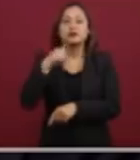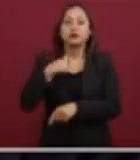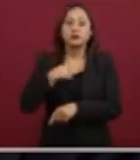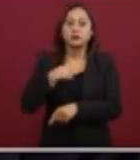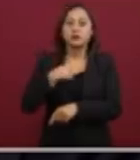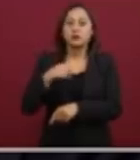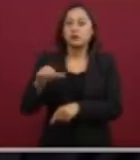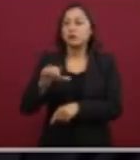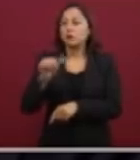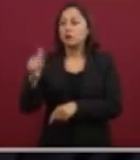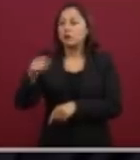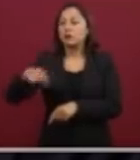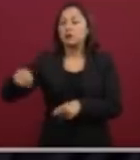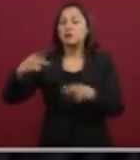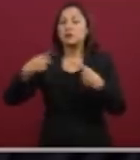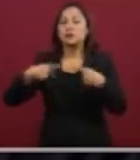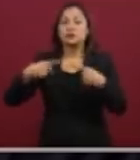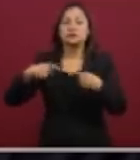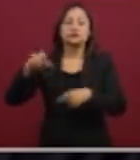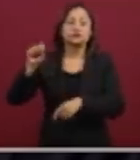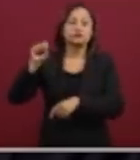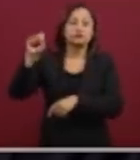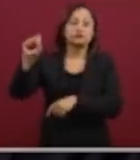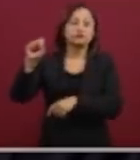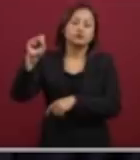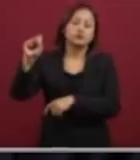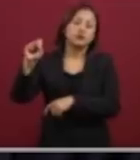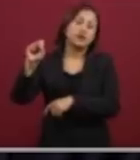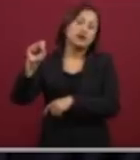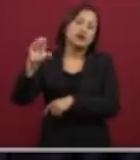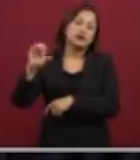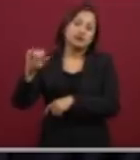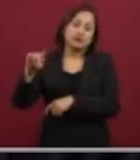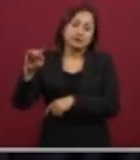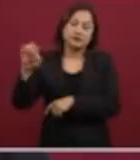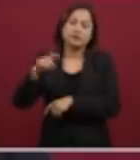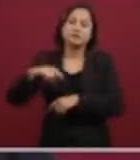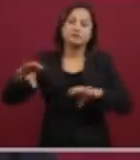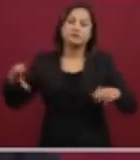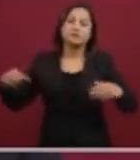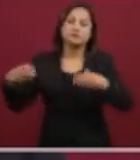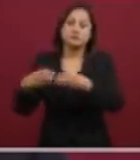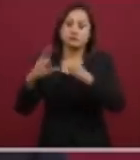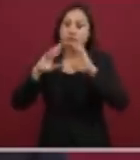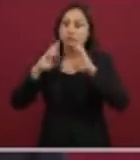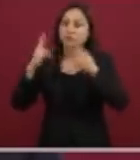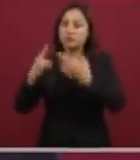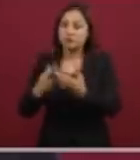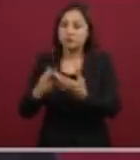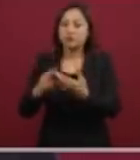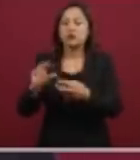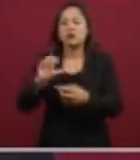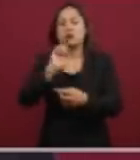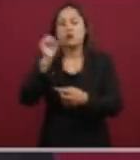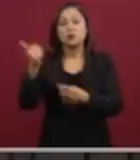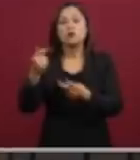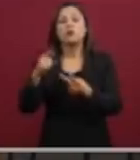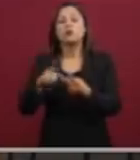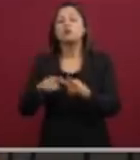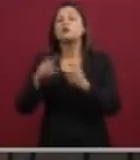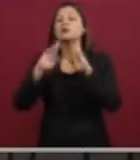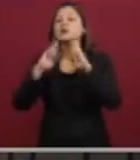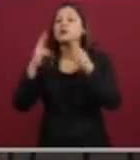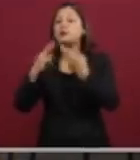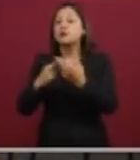la CENTE, ya me reuní también con los maestros del CENTE